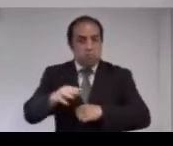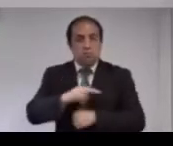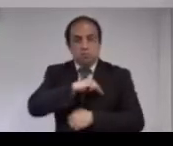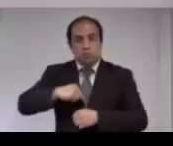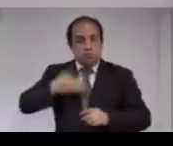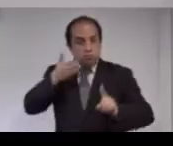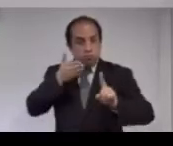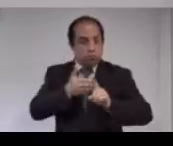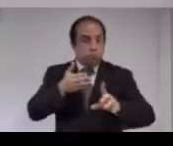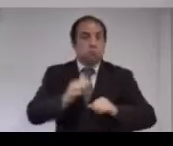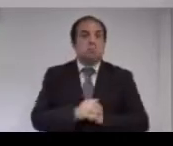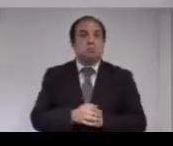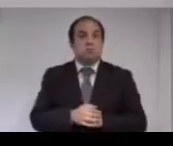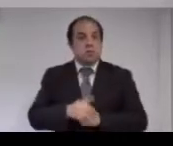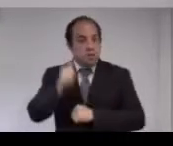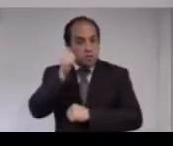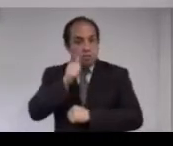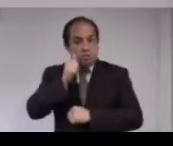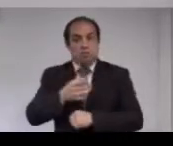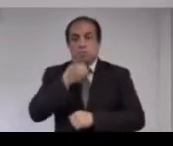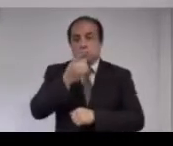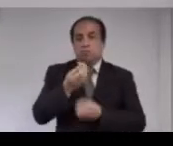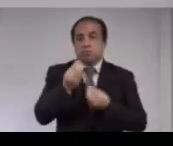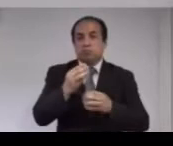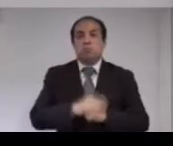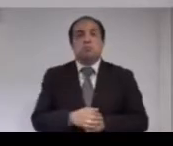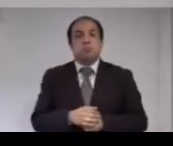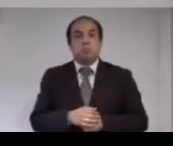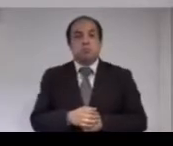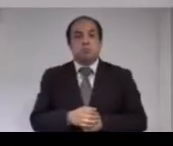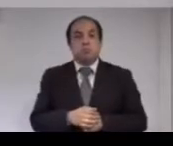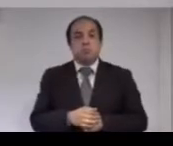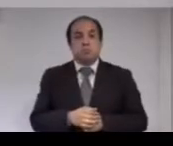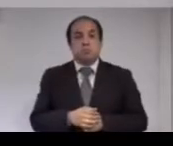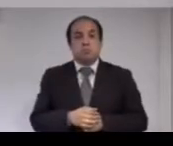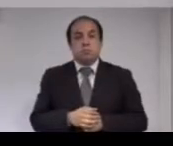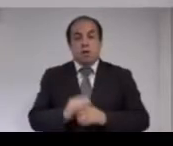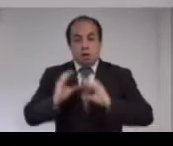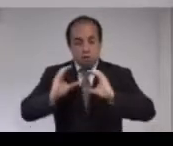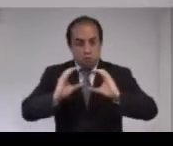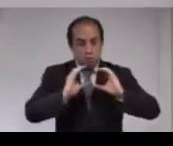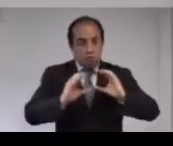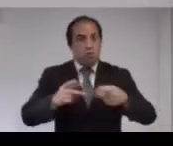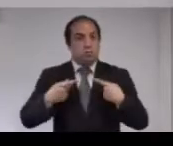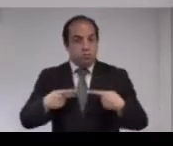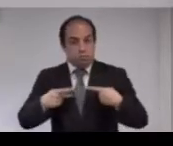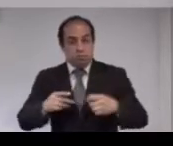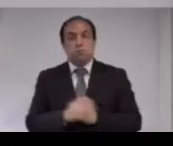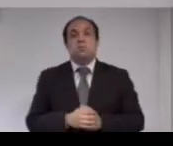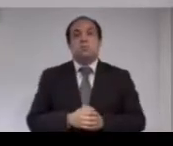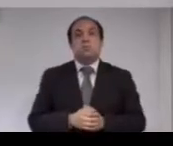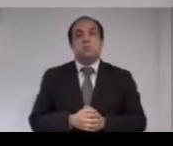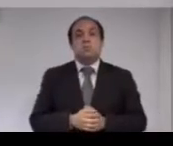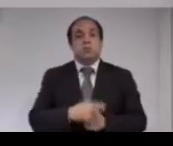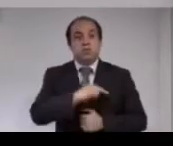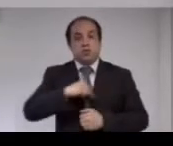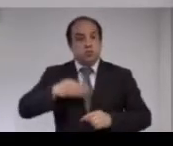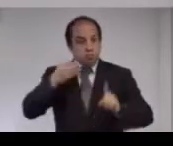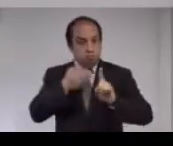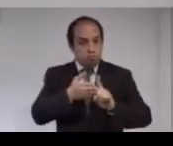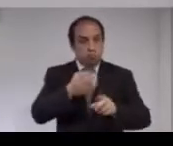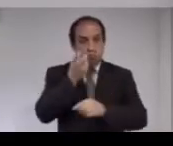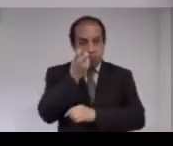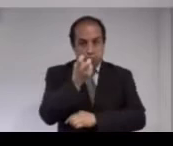hemos enfocado, y eso siempre lo insistimos mucho, en la integridad y seguridad de las personas. Entonces, estamos enfocados en